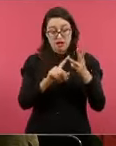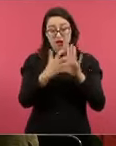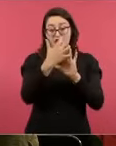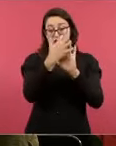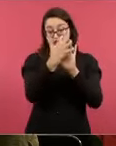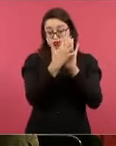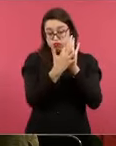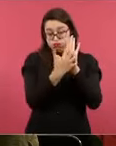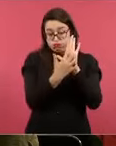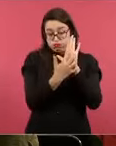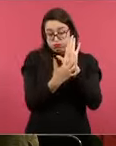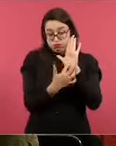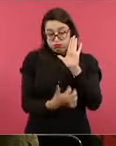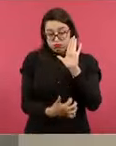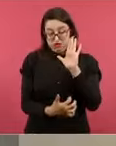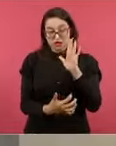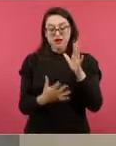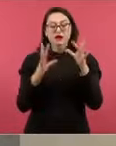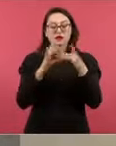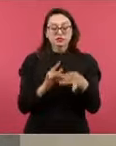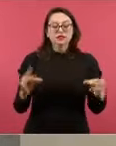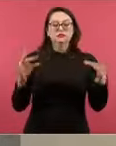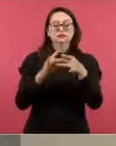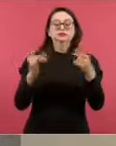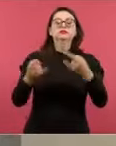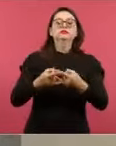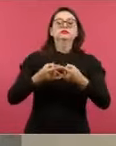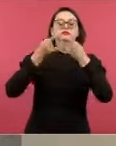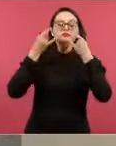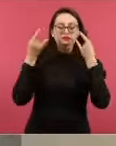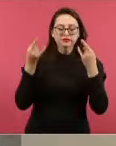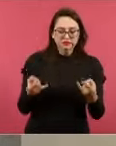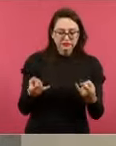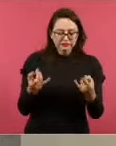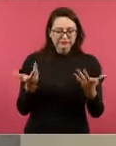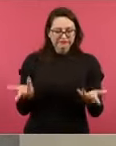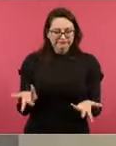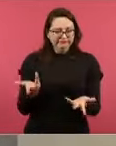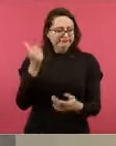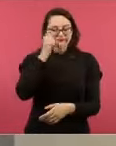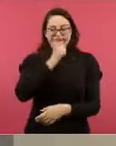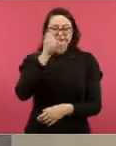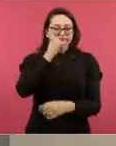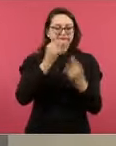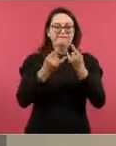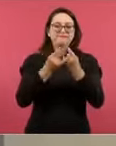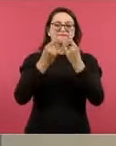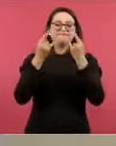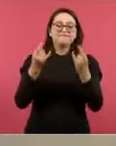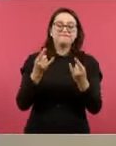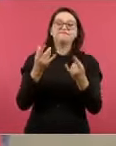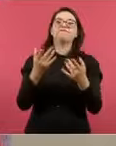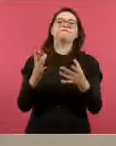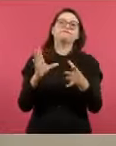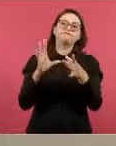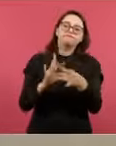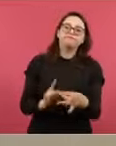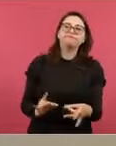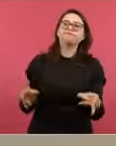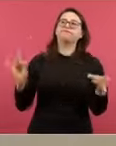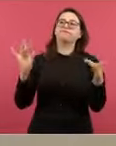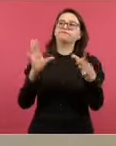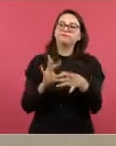historia, la abordan en forma narrativa. O sea, esto es invariable, ahora sí te van siendo como un cuento que te va llevando